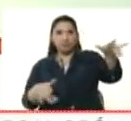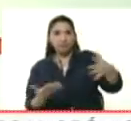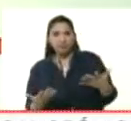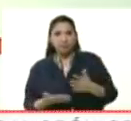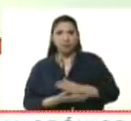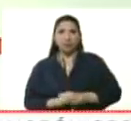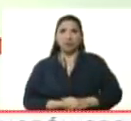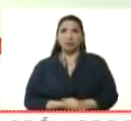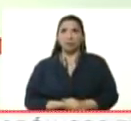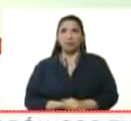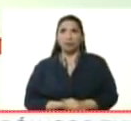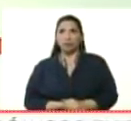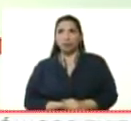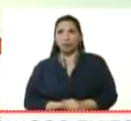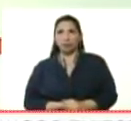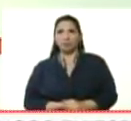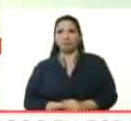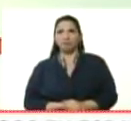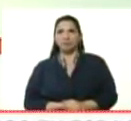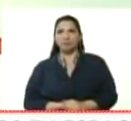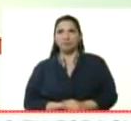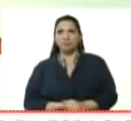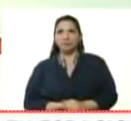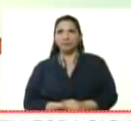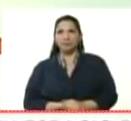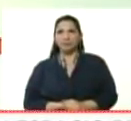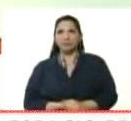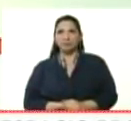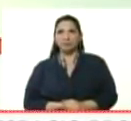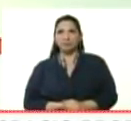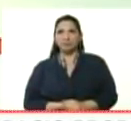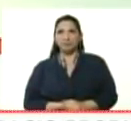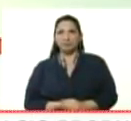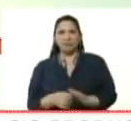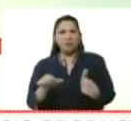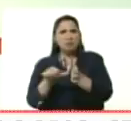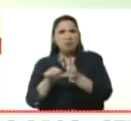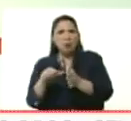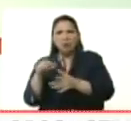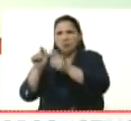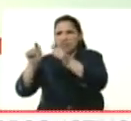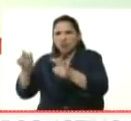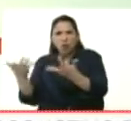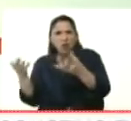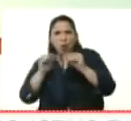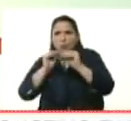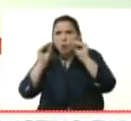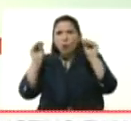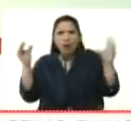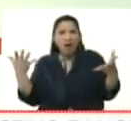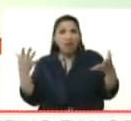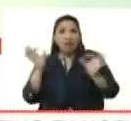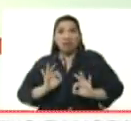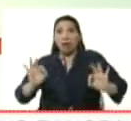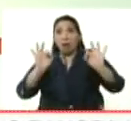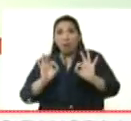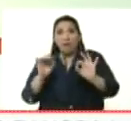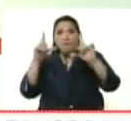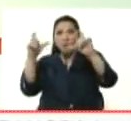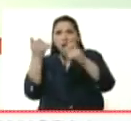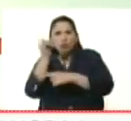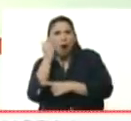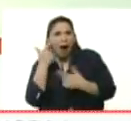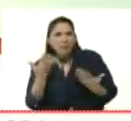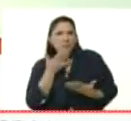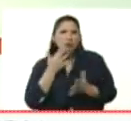gira, ¿y dónde fueron? ¿Dónde estuvo esa gente convocada? En ningún lado. Yo tengo una foto de Chacao que lo que dan